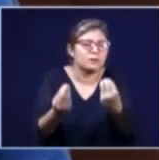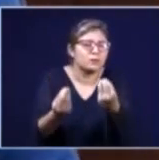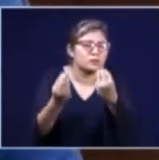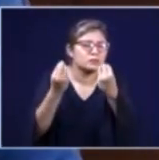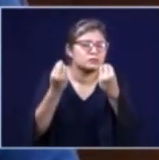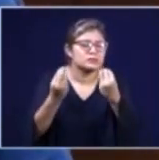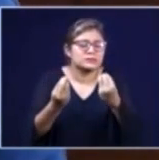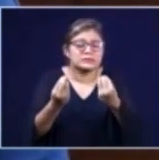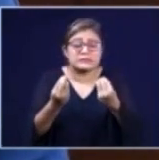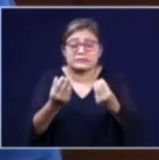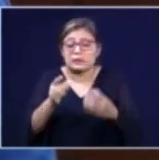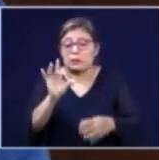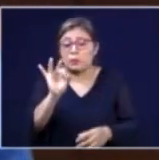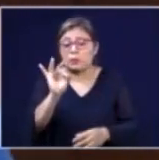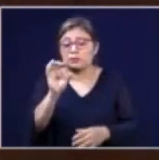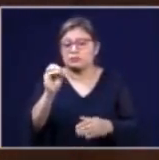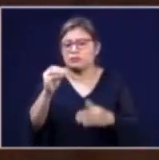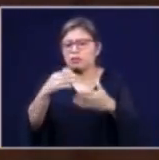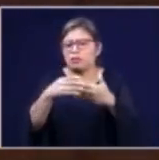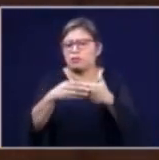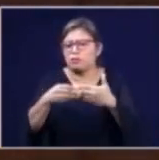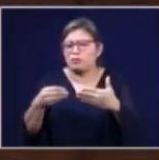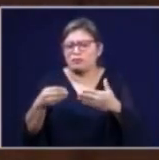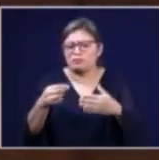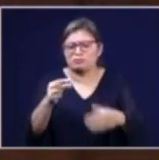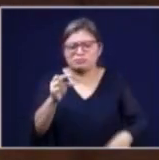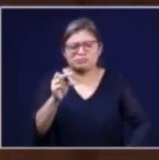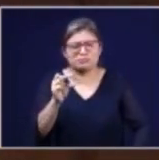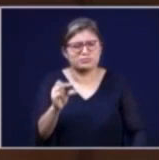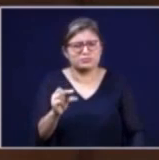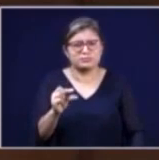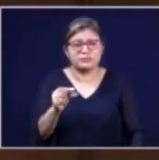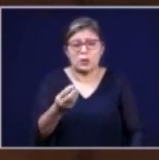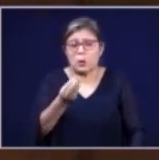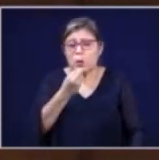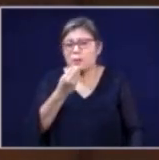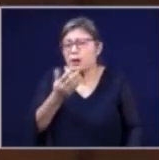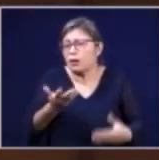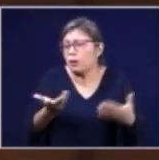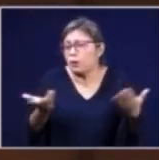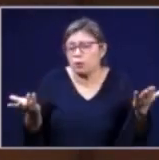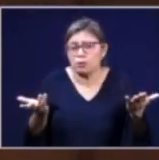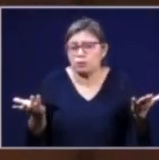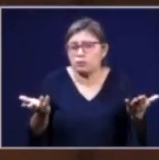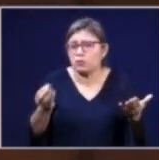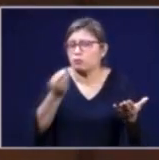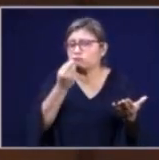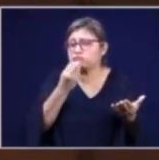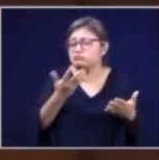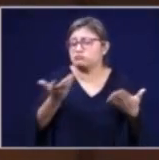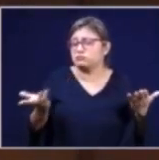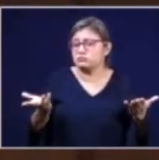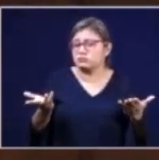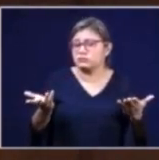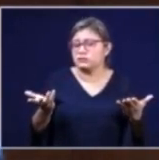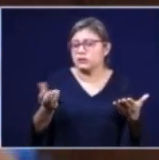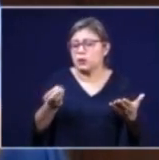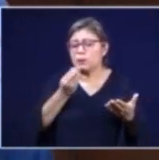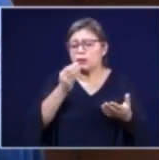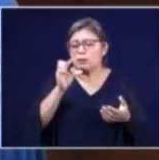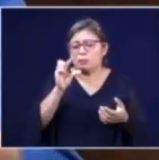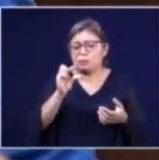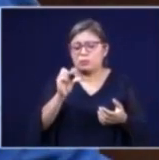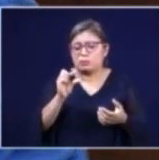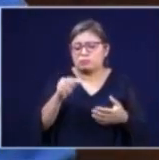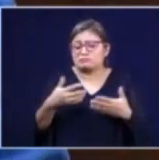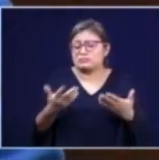creado por decretos ejecutivos, resoluciones y ahora proyectos de ley que se pueden resumir en